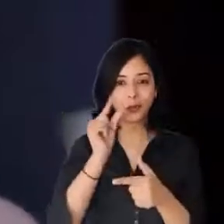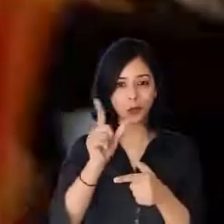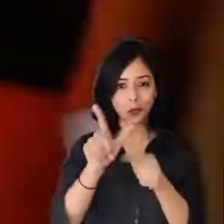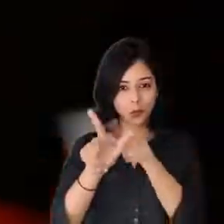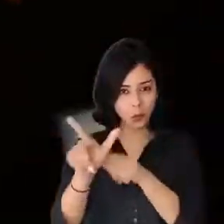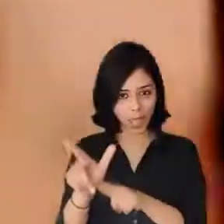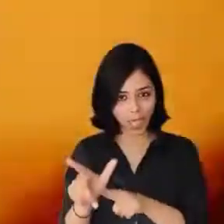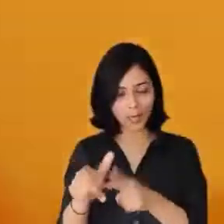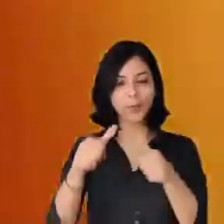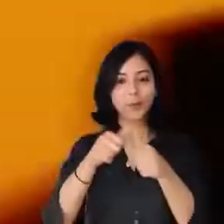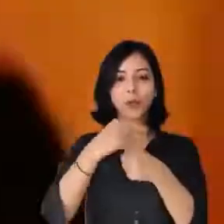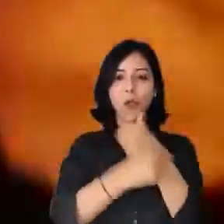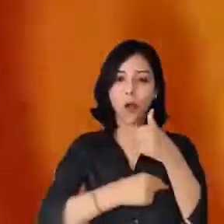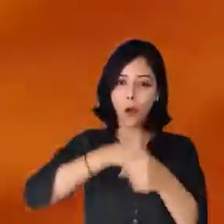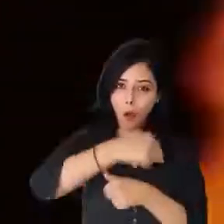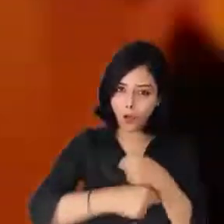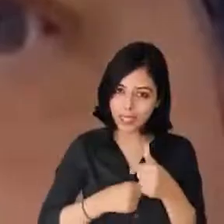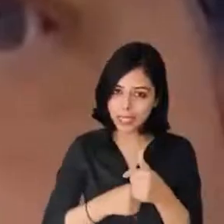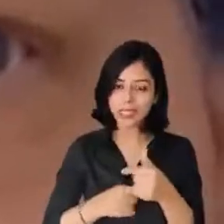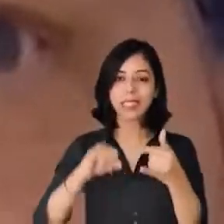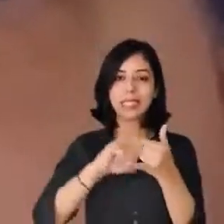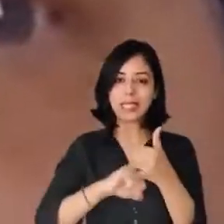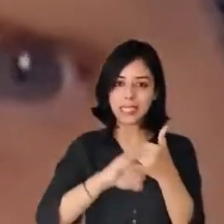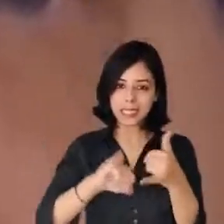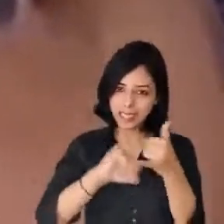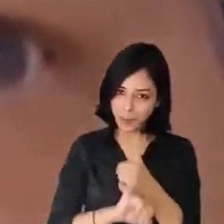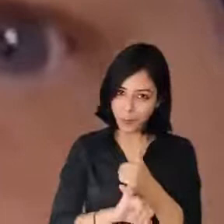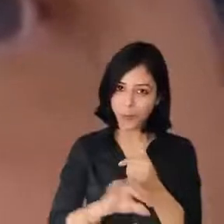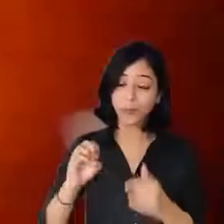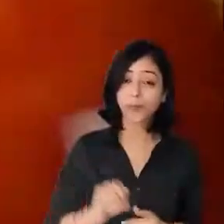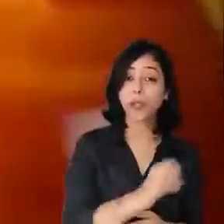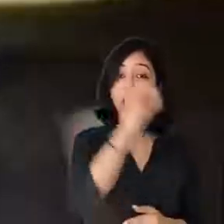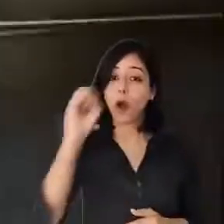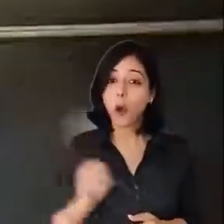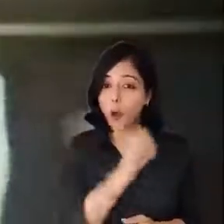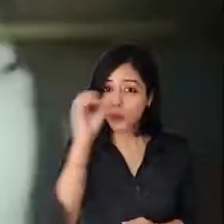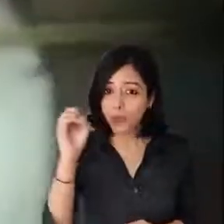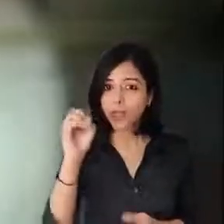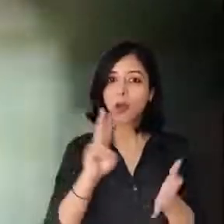casa y había dejado su bolso. Se puso mal, se echó a llorar y se fue corriendo de la casa.